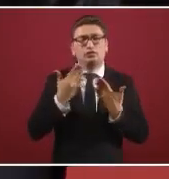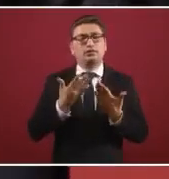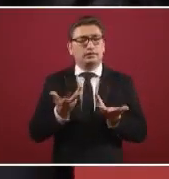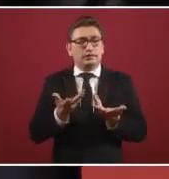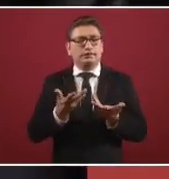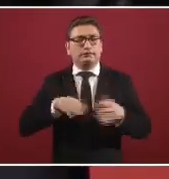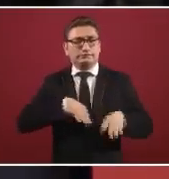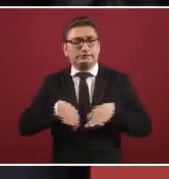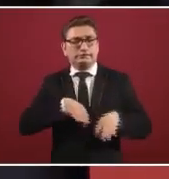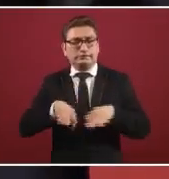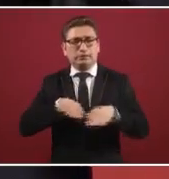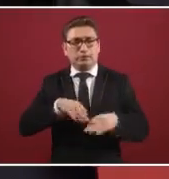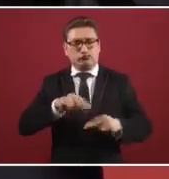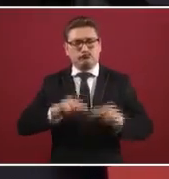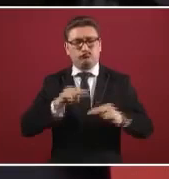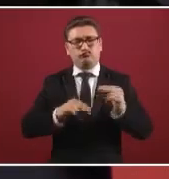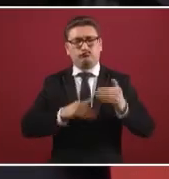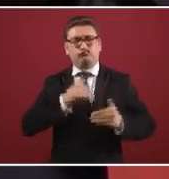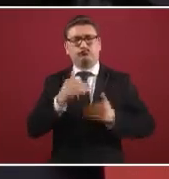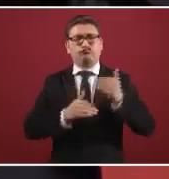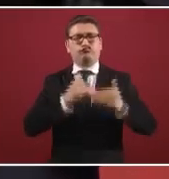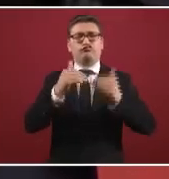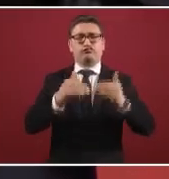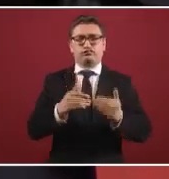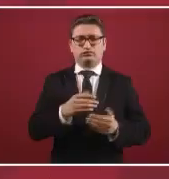ascender en la escala social.